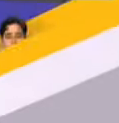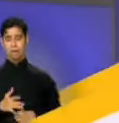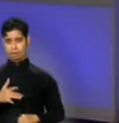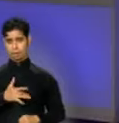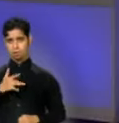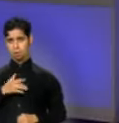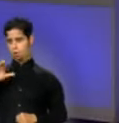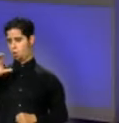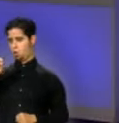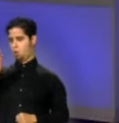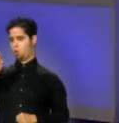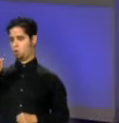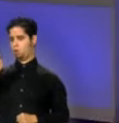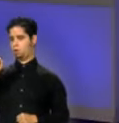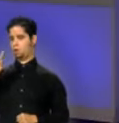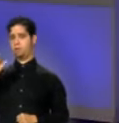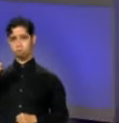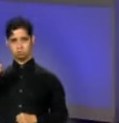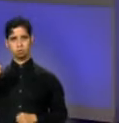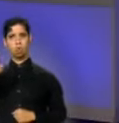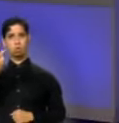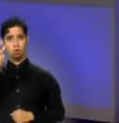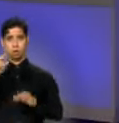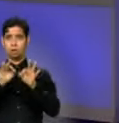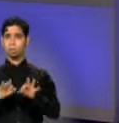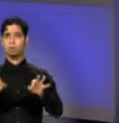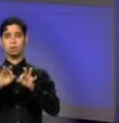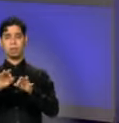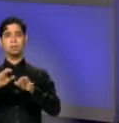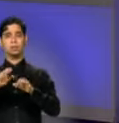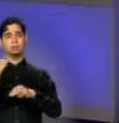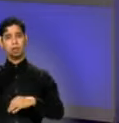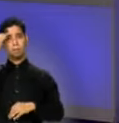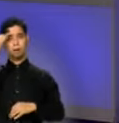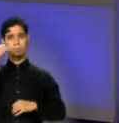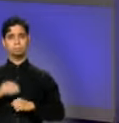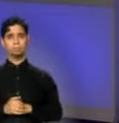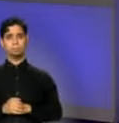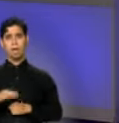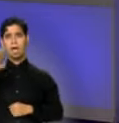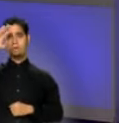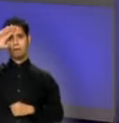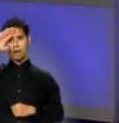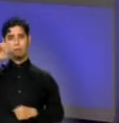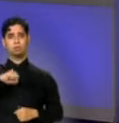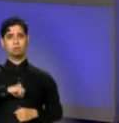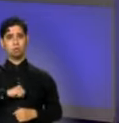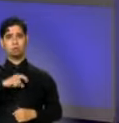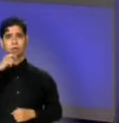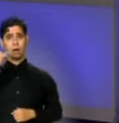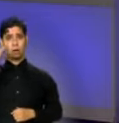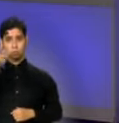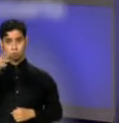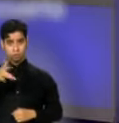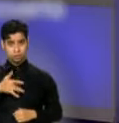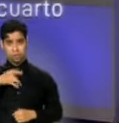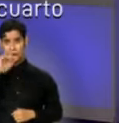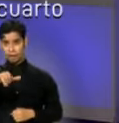Los síntomas del coronavirus son varios y debemos protegernos todos. Fiebre, tos seca. Si ese es tu